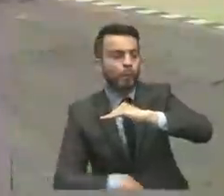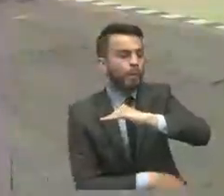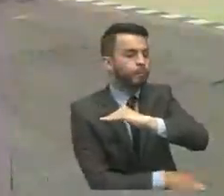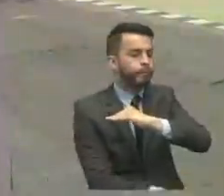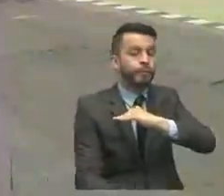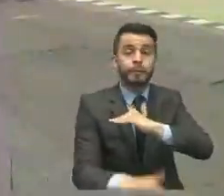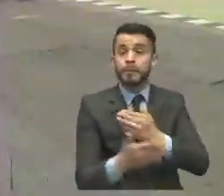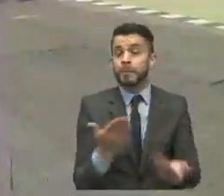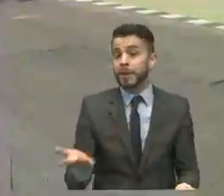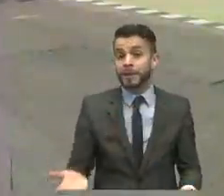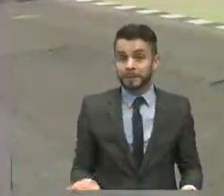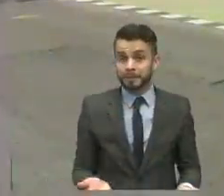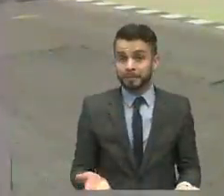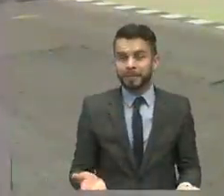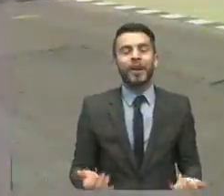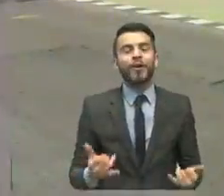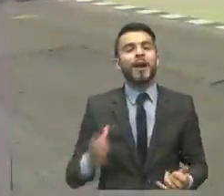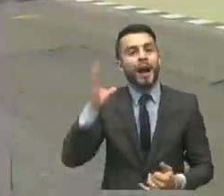Vamos a los hippies, mi casa.